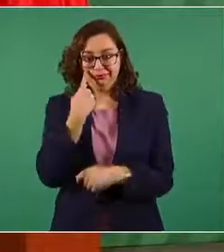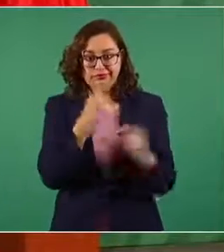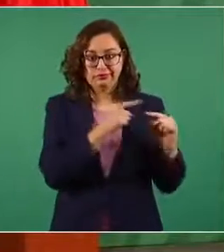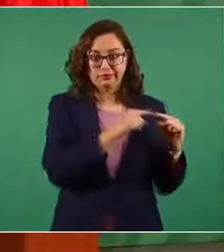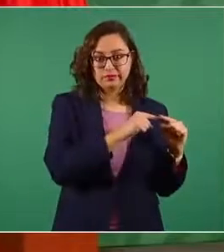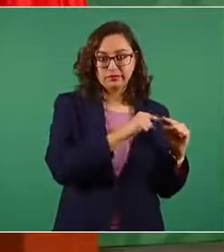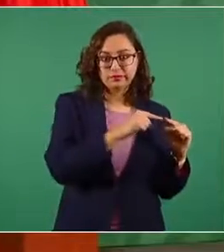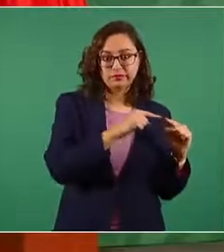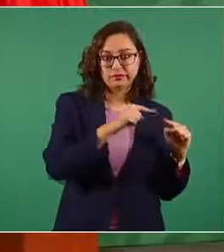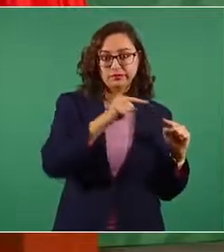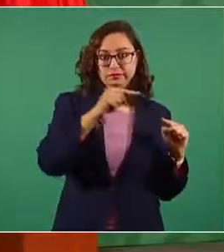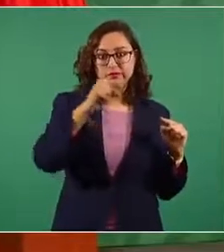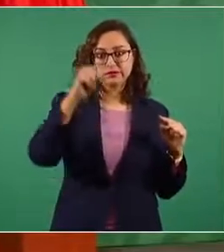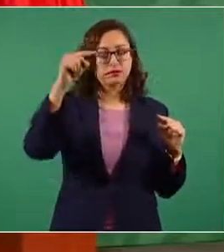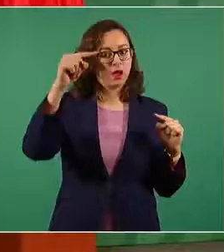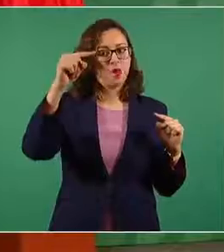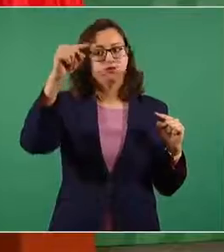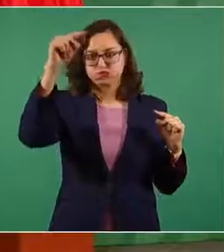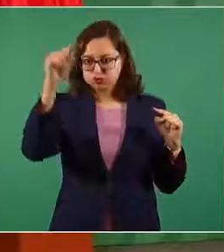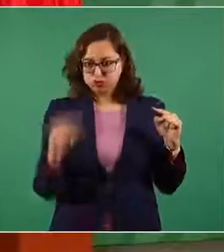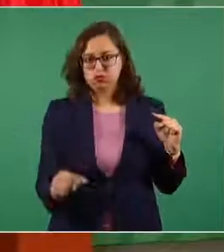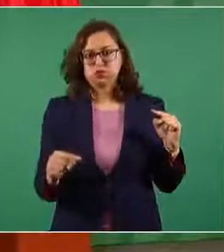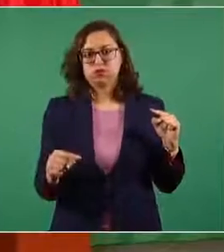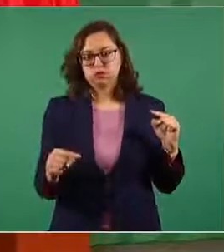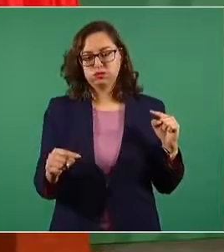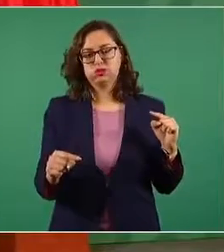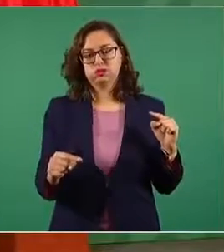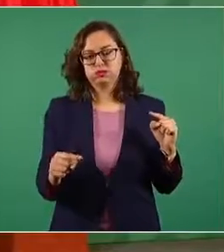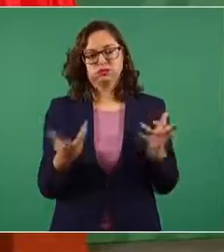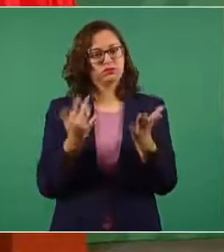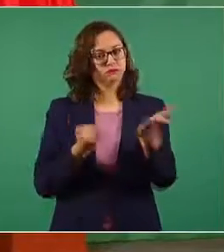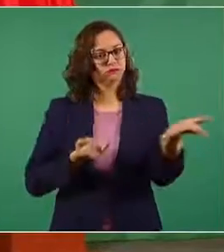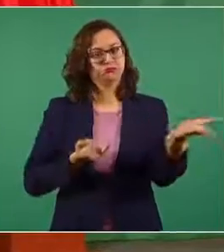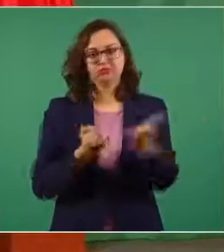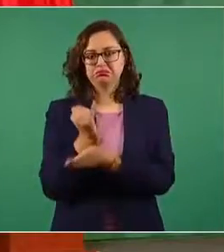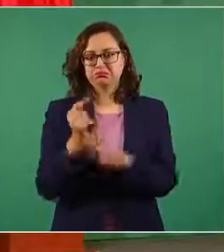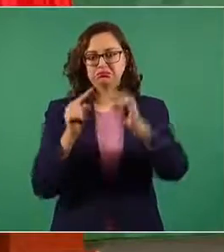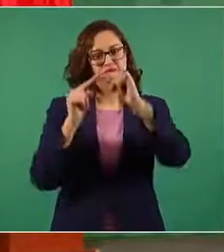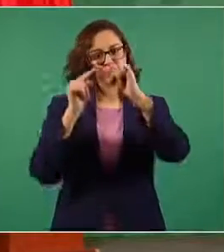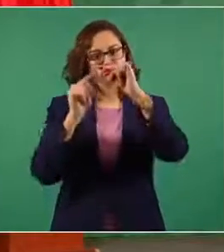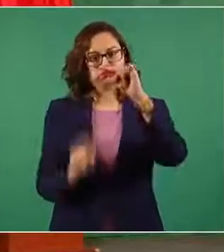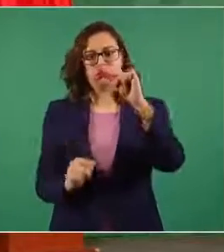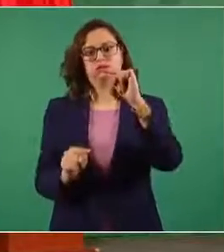Y miren, se tomó la decisión y se redujo.